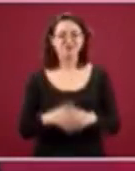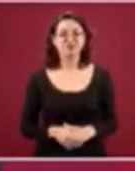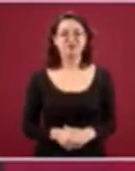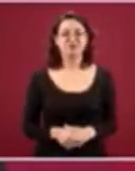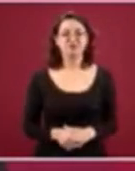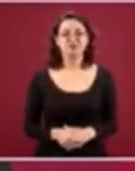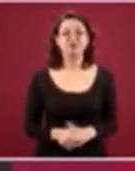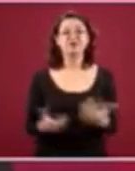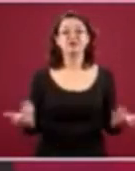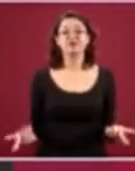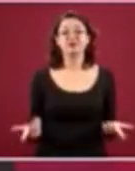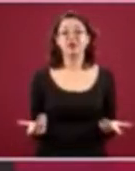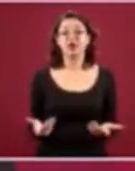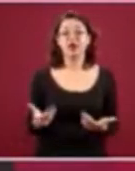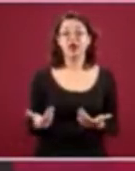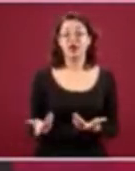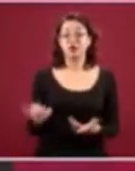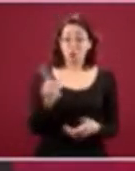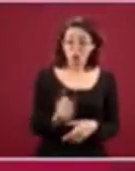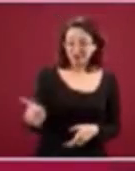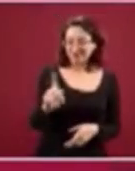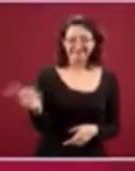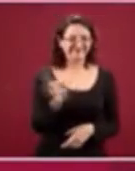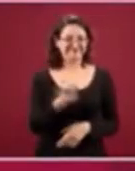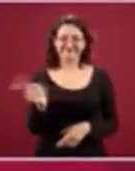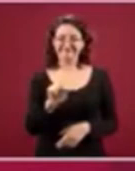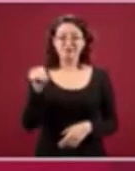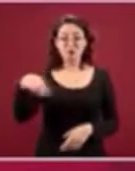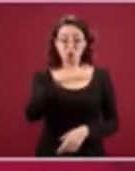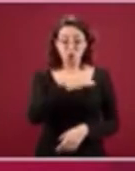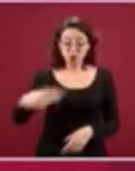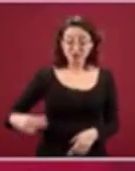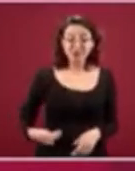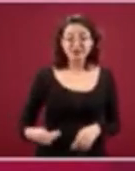las cabeceras municipales.